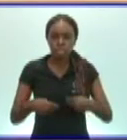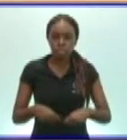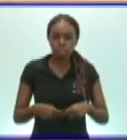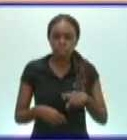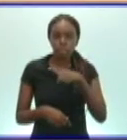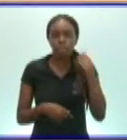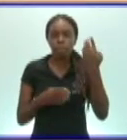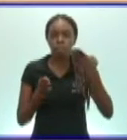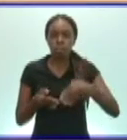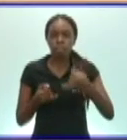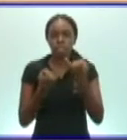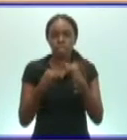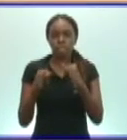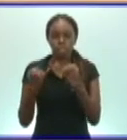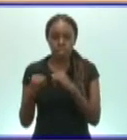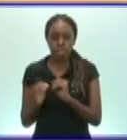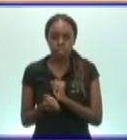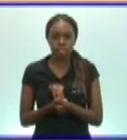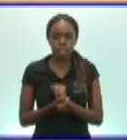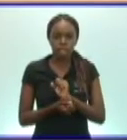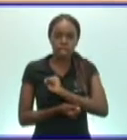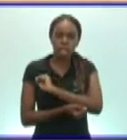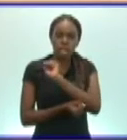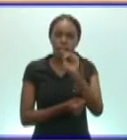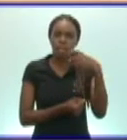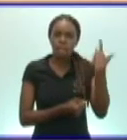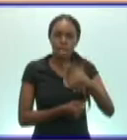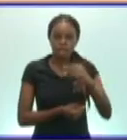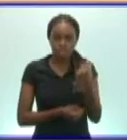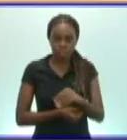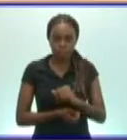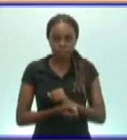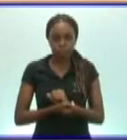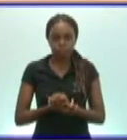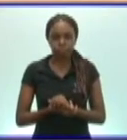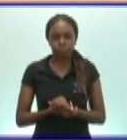muerte y proclamó la libertad de sus esclavos.